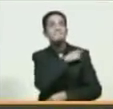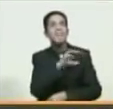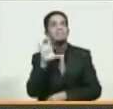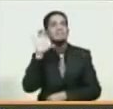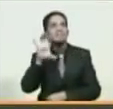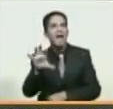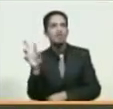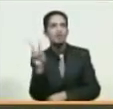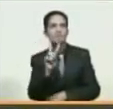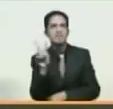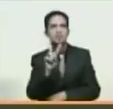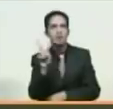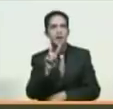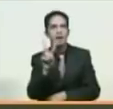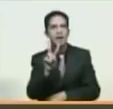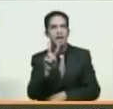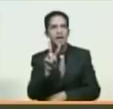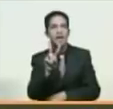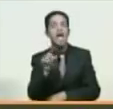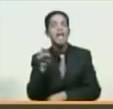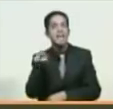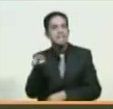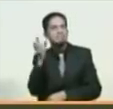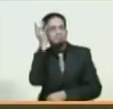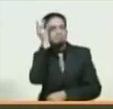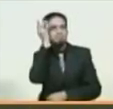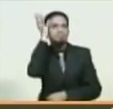Venezuela, se planteó